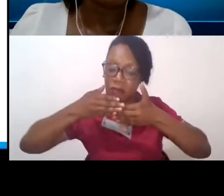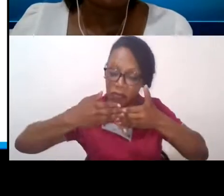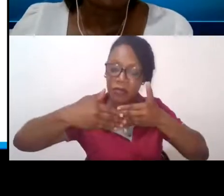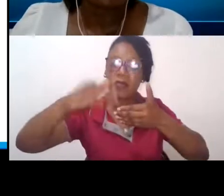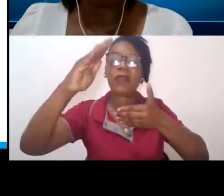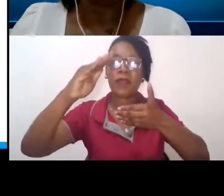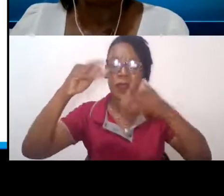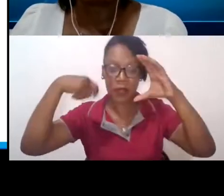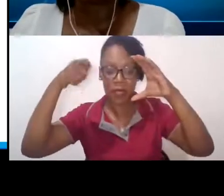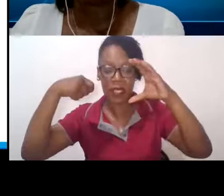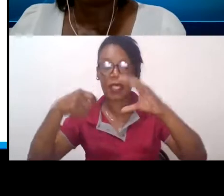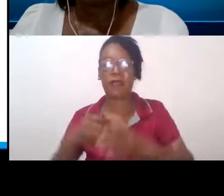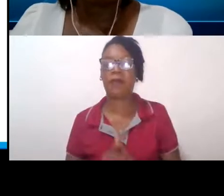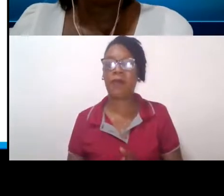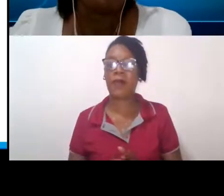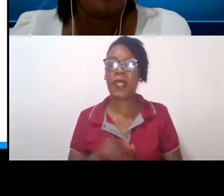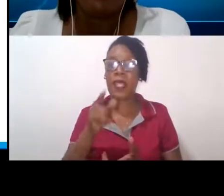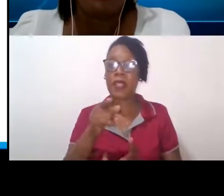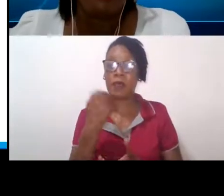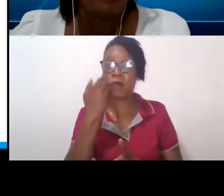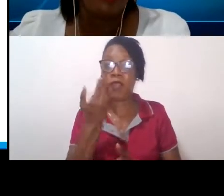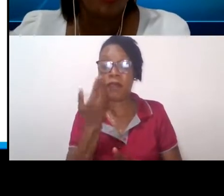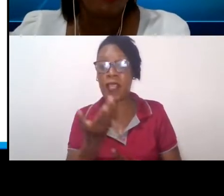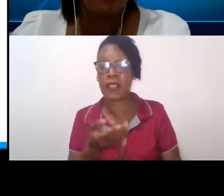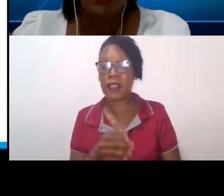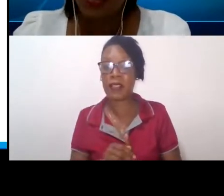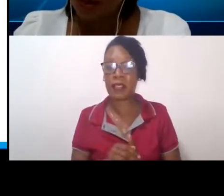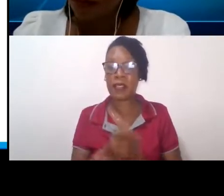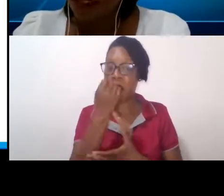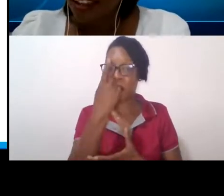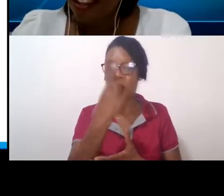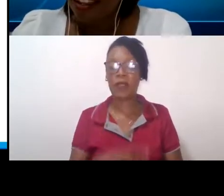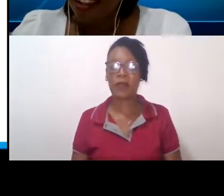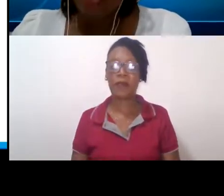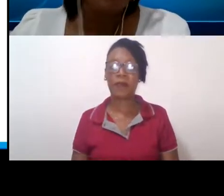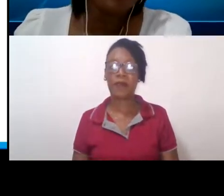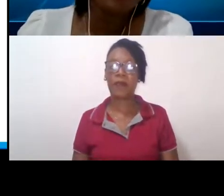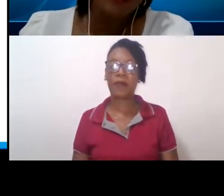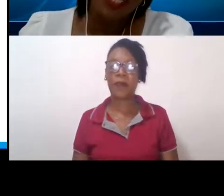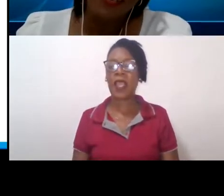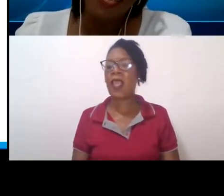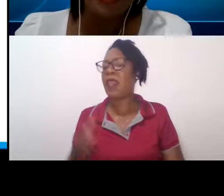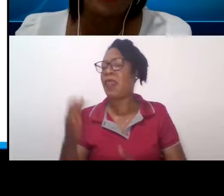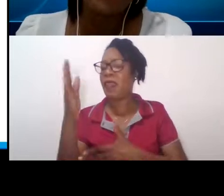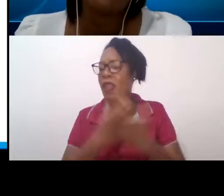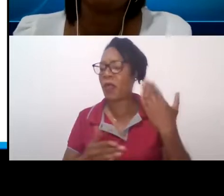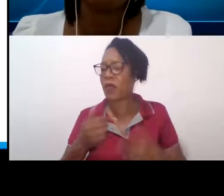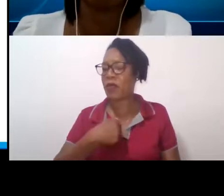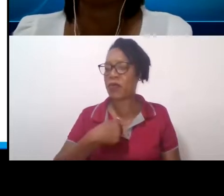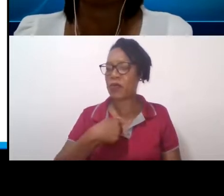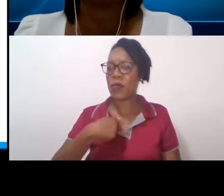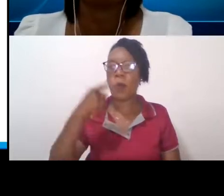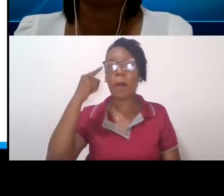va a facilitar lo que es la parte de la comprensión. Y algo que yo considero